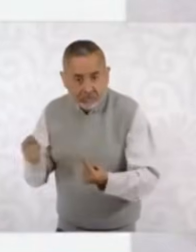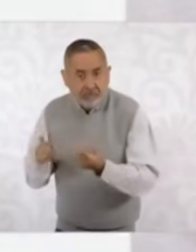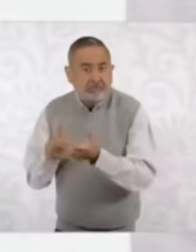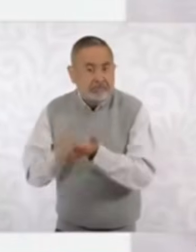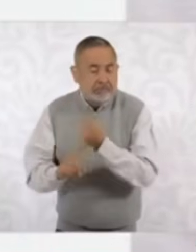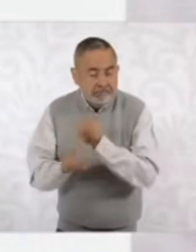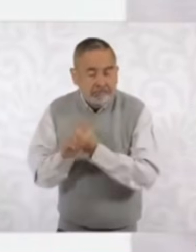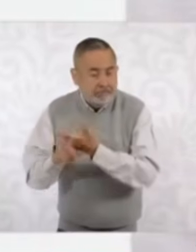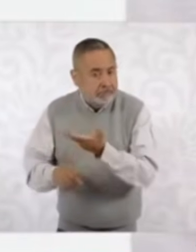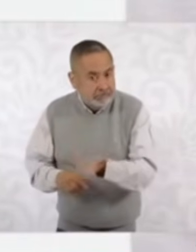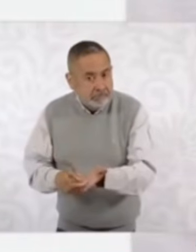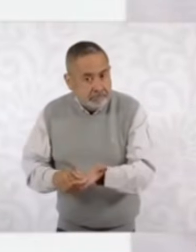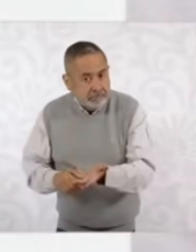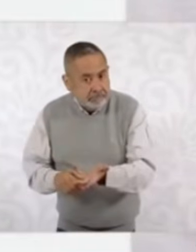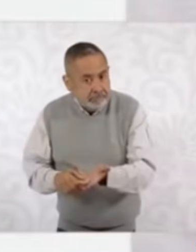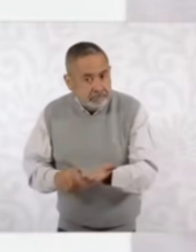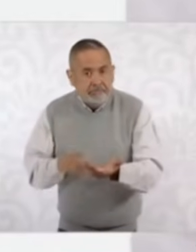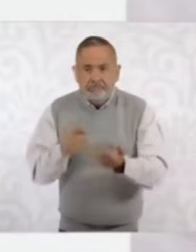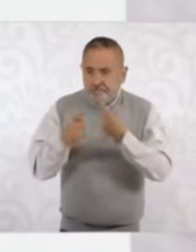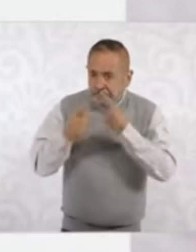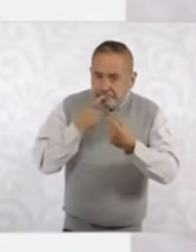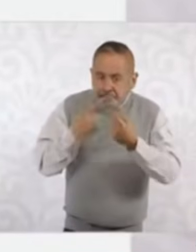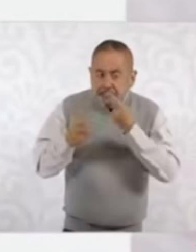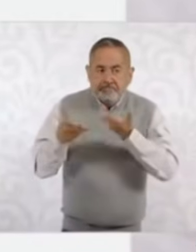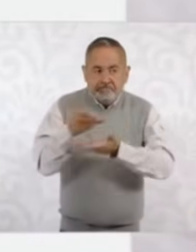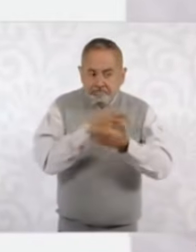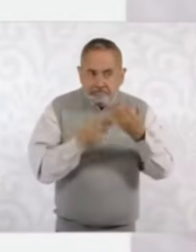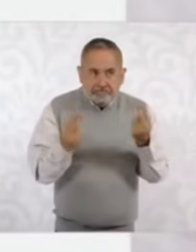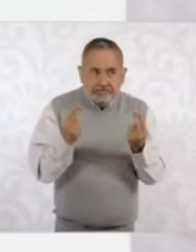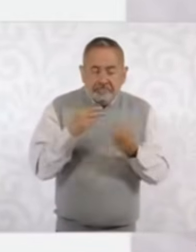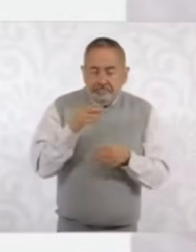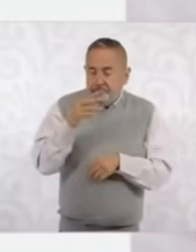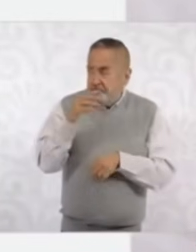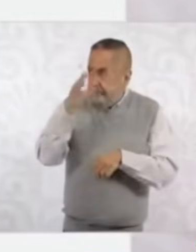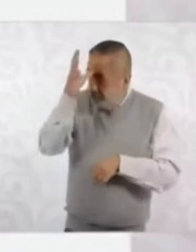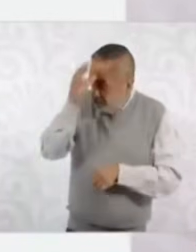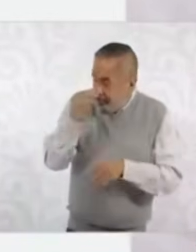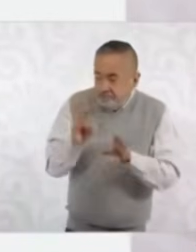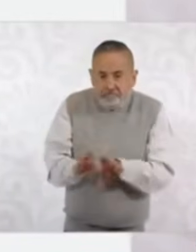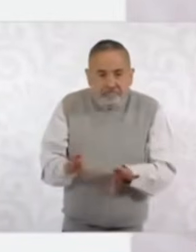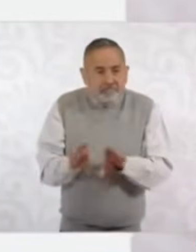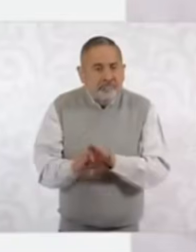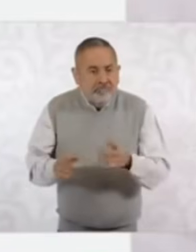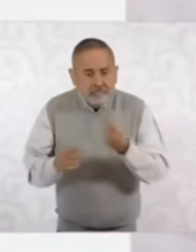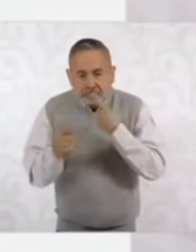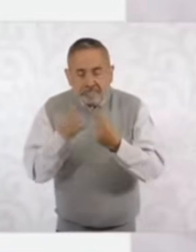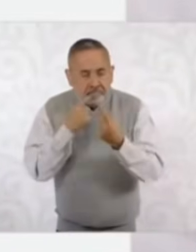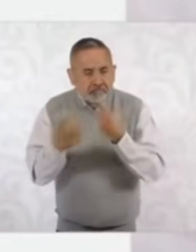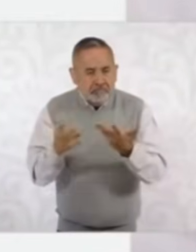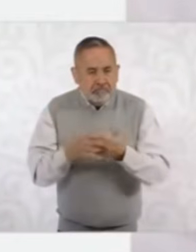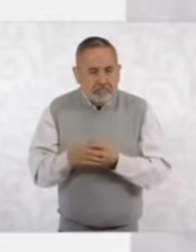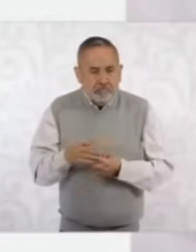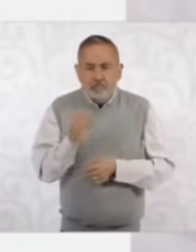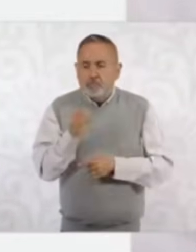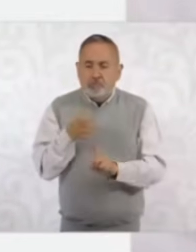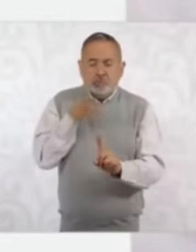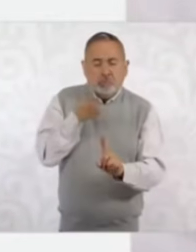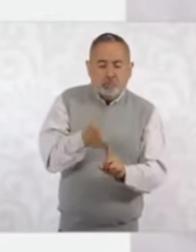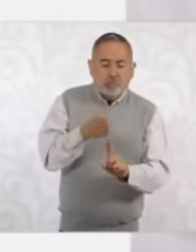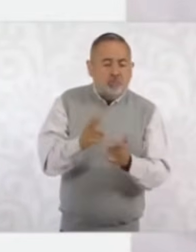son debates que en el país tenemos que dar. Y no tiene que ver solamente con un partido